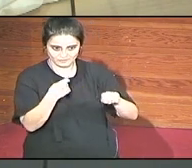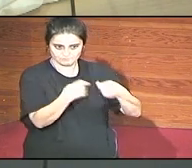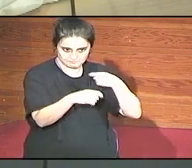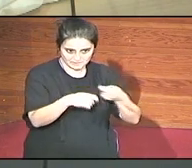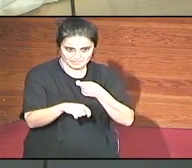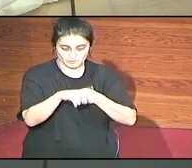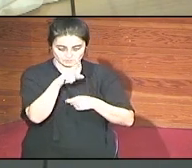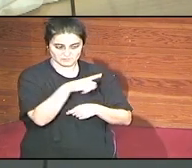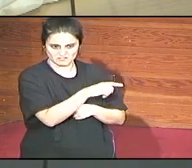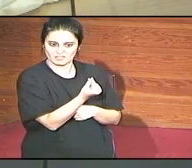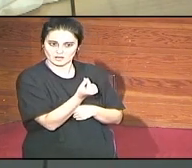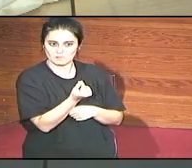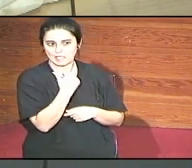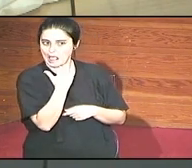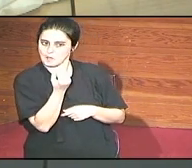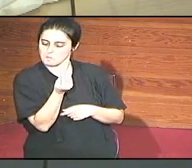dinero